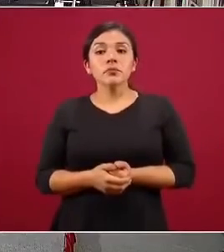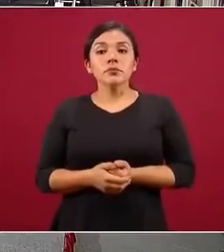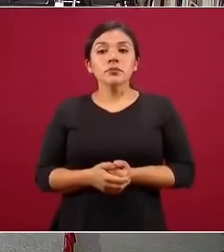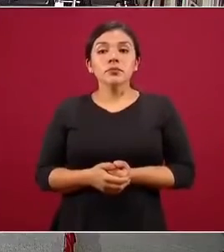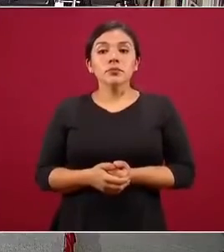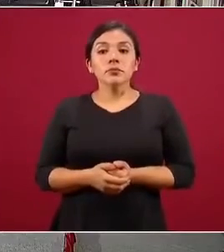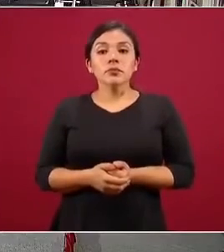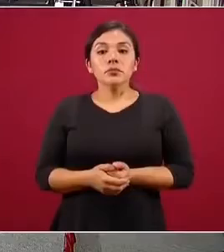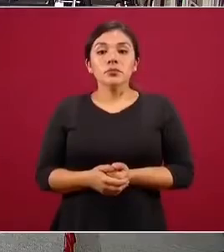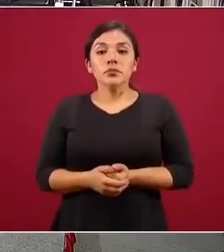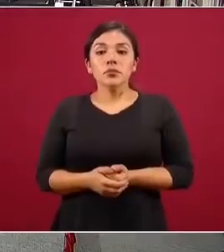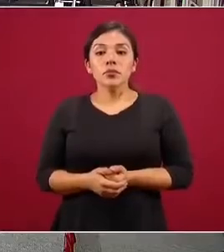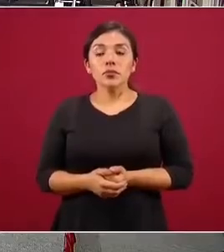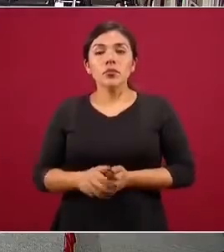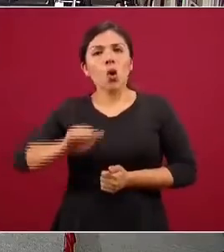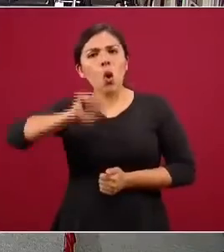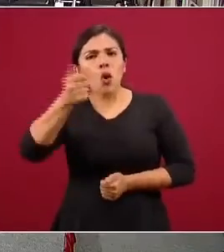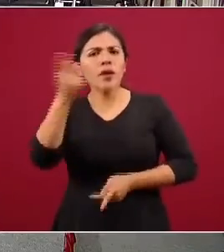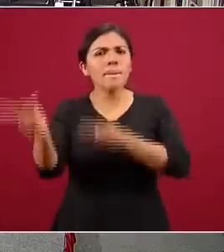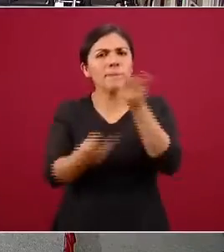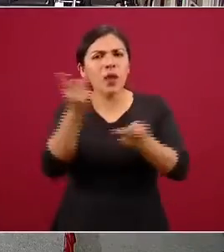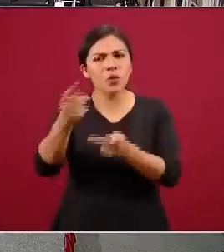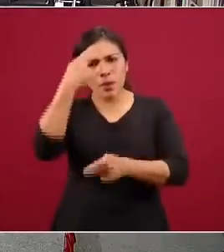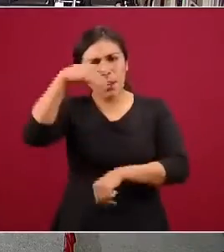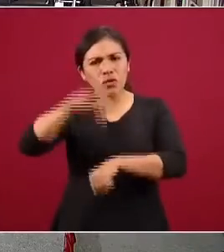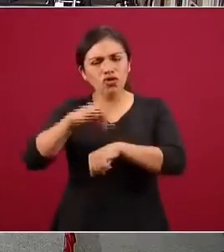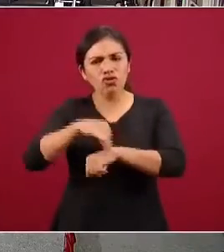¿Una era también para mí o las dos?